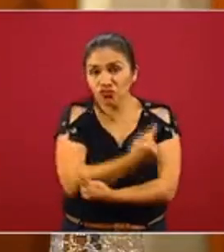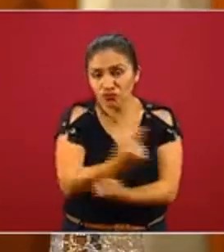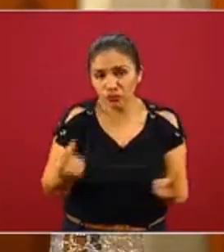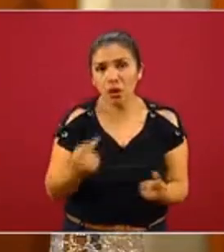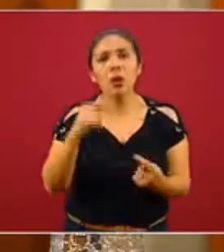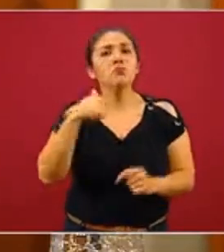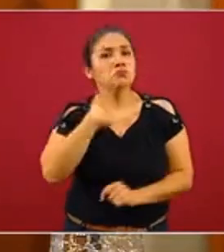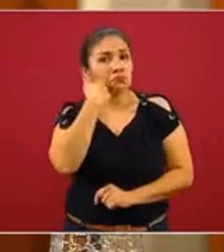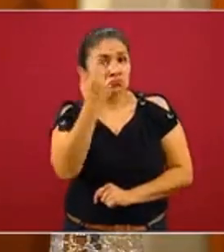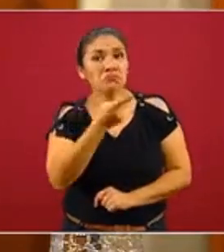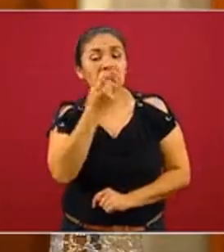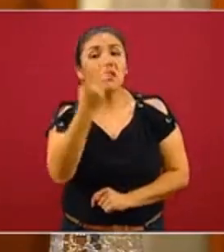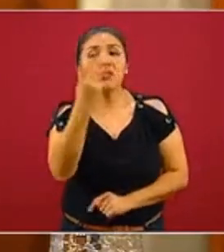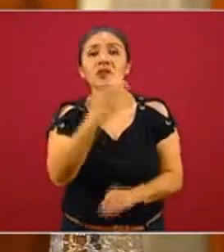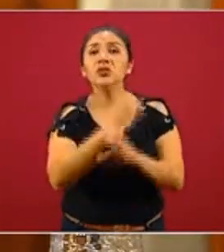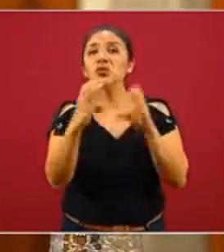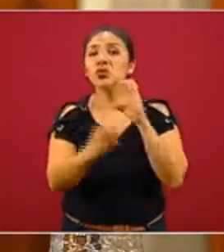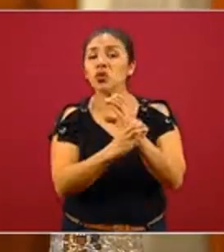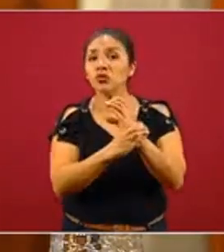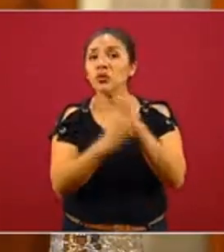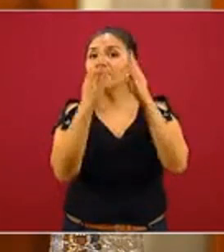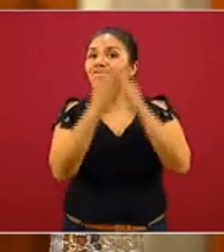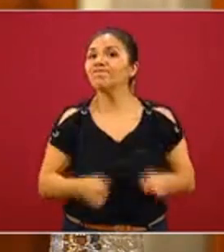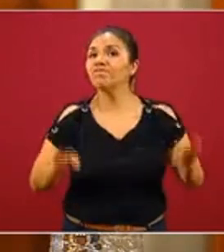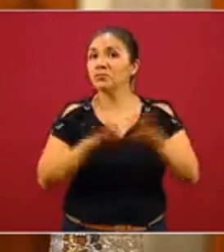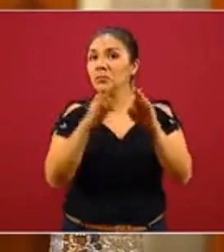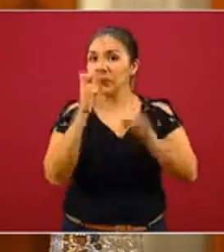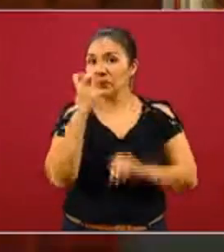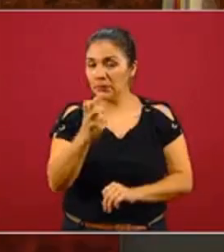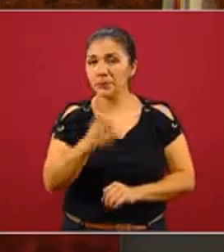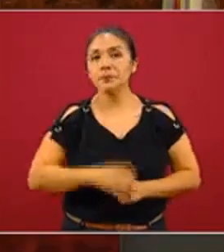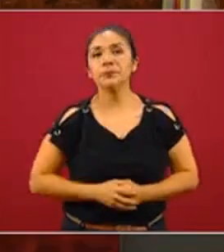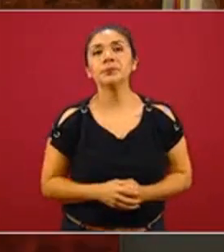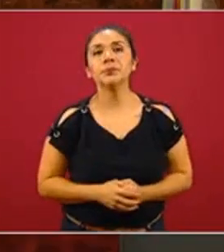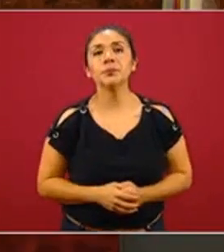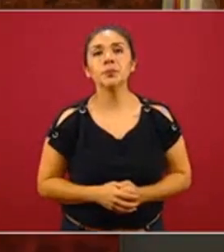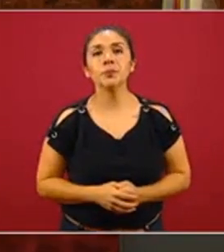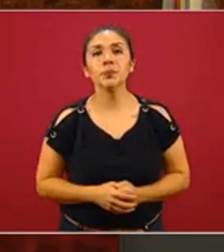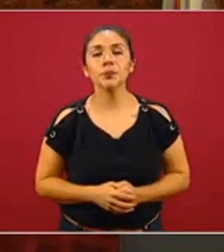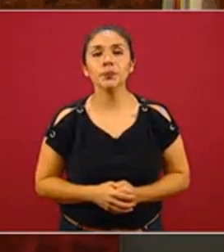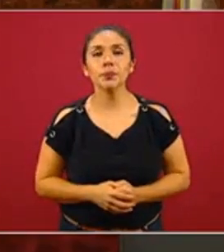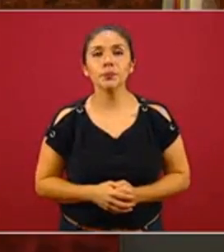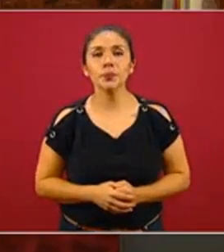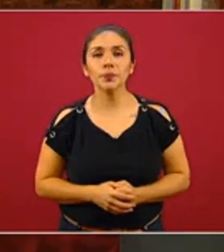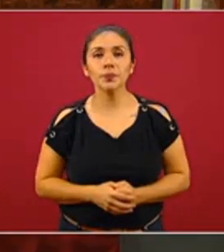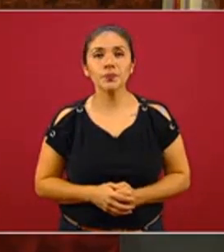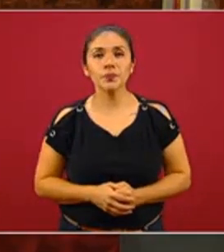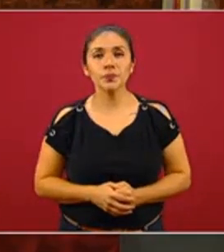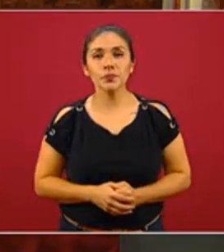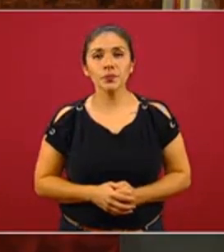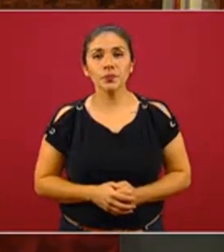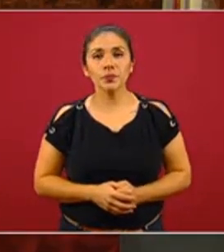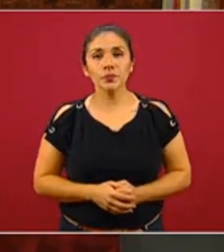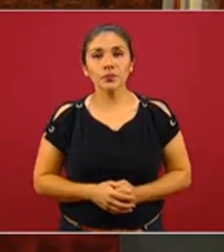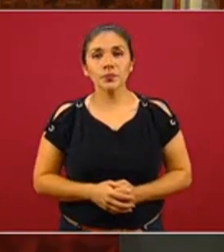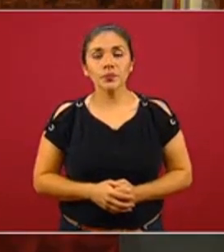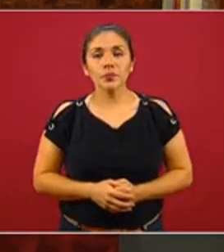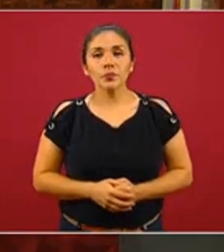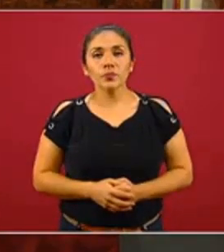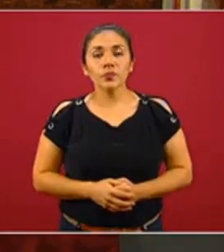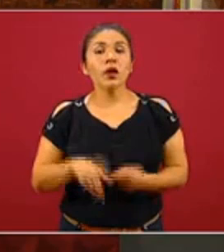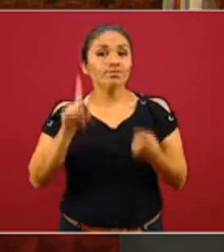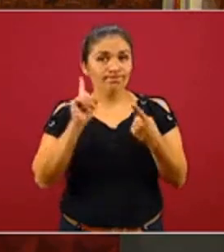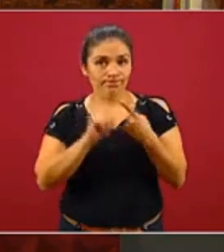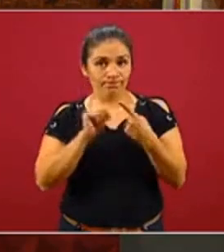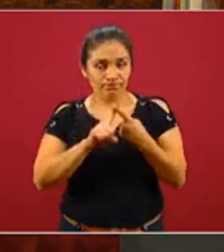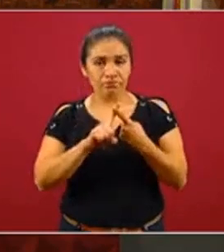quisiéramos destacar 3 aspectos prioritarios de ellos. La próxima, por favor. En primer lugar,